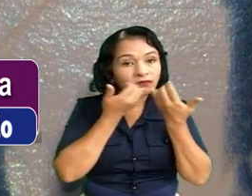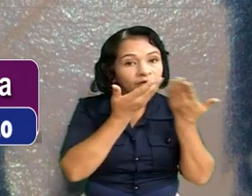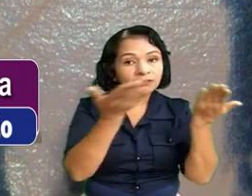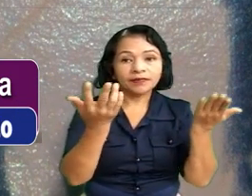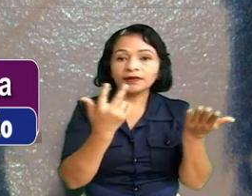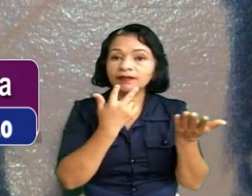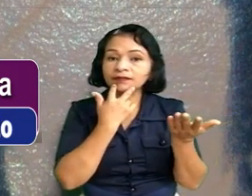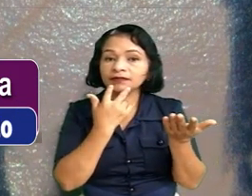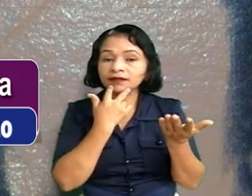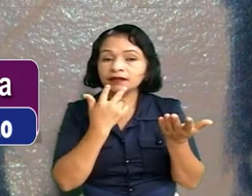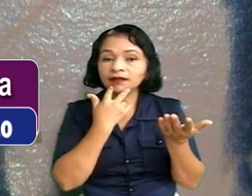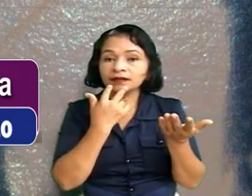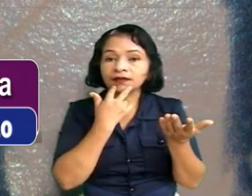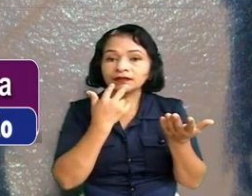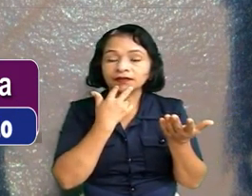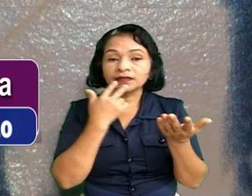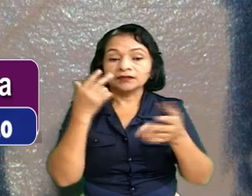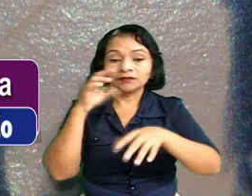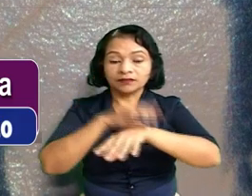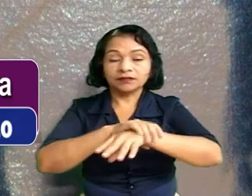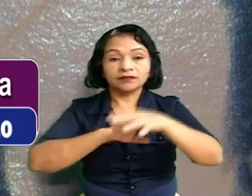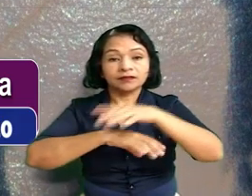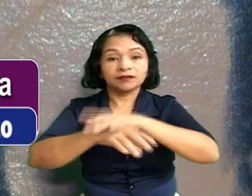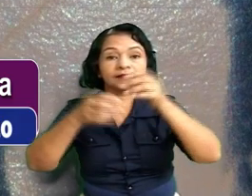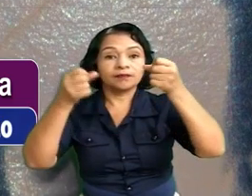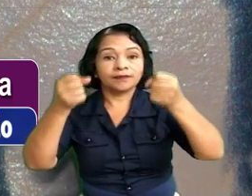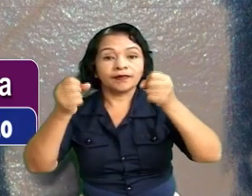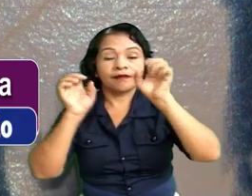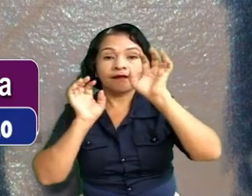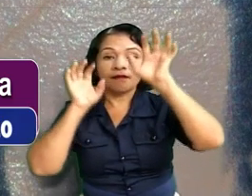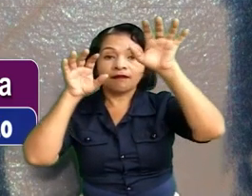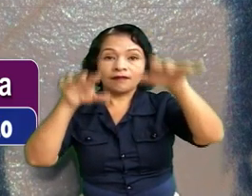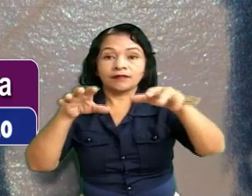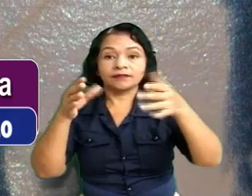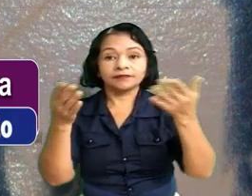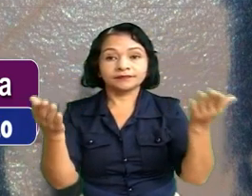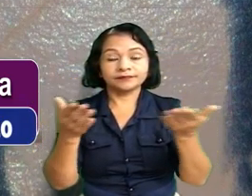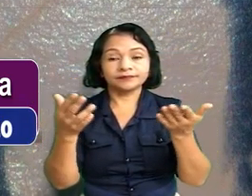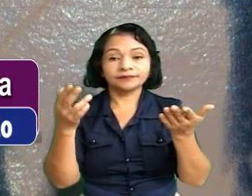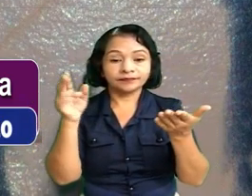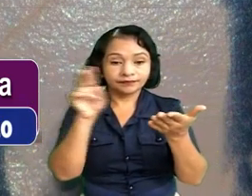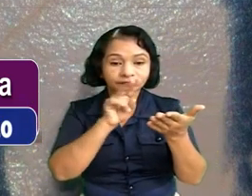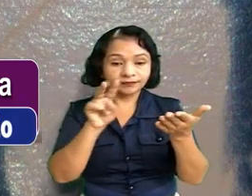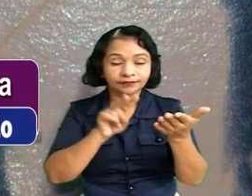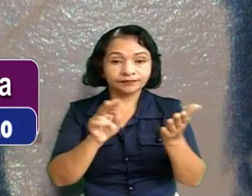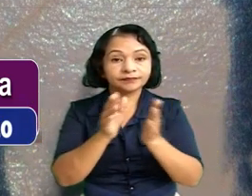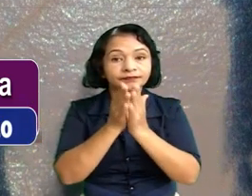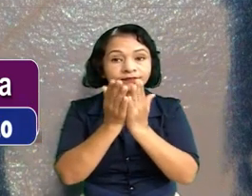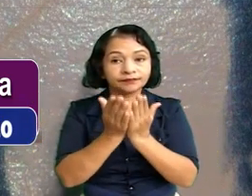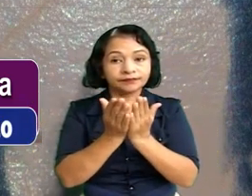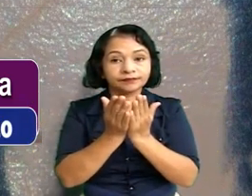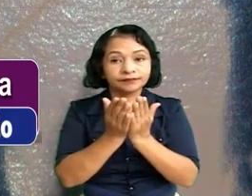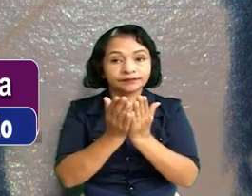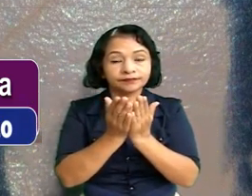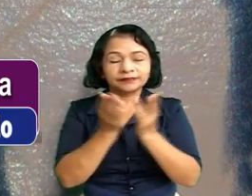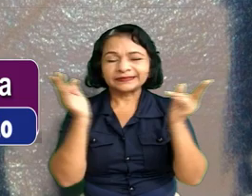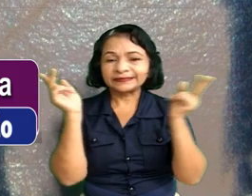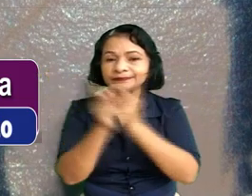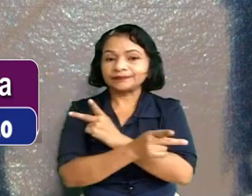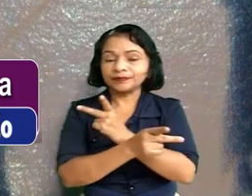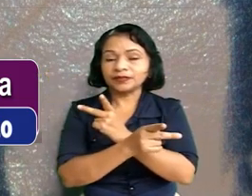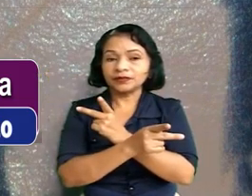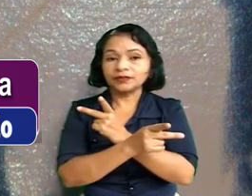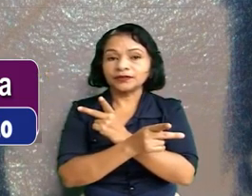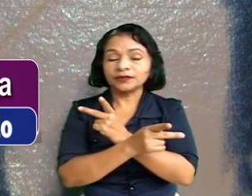precisamente estuve presa en León, en las cárceles de León, que según la historia y lo que vas a leer de documentos, era una de las peores cárceles de